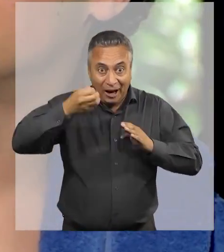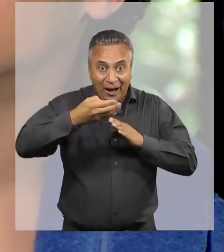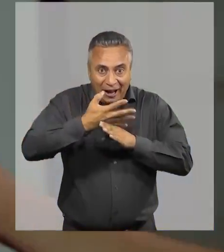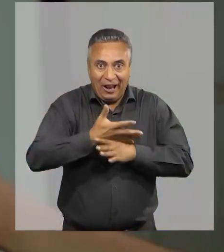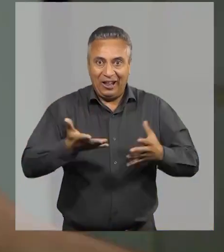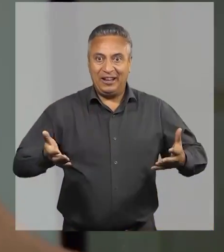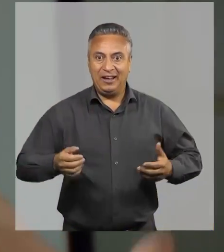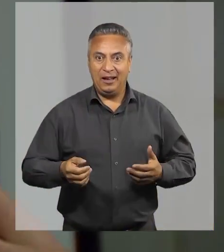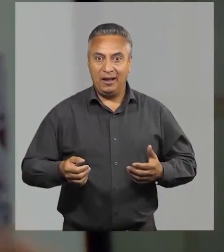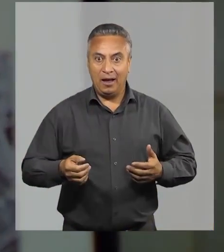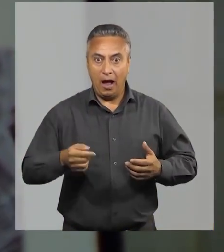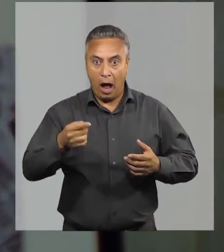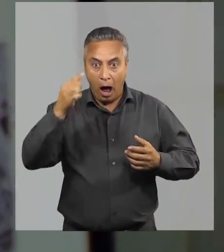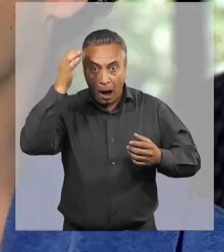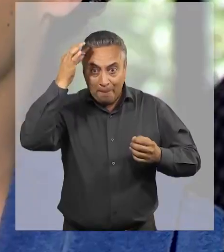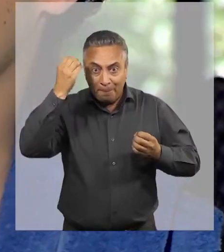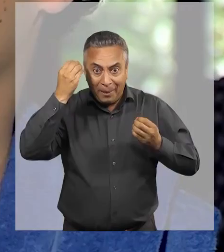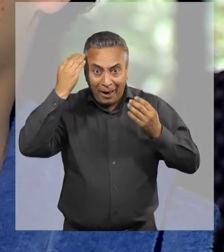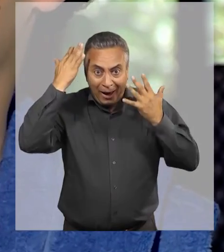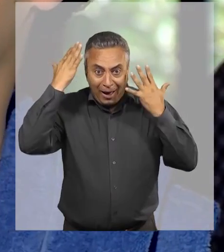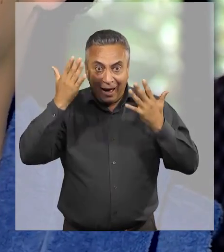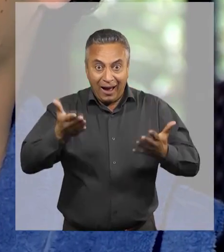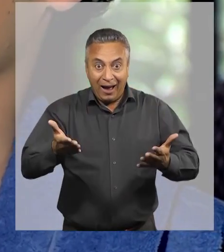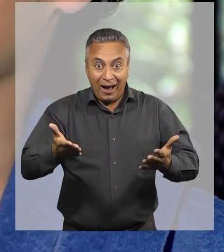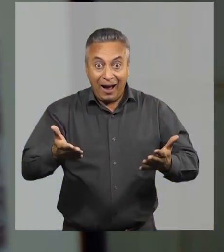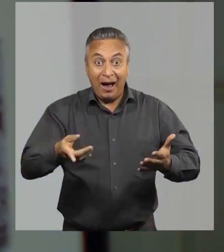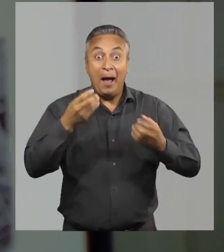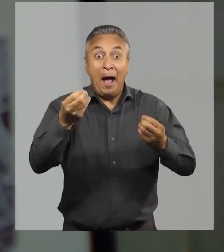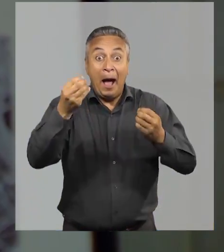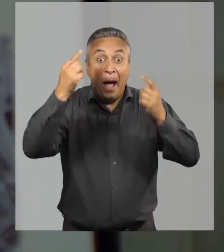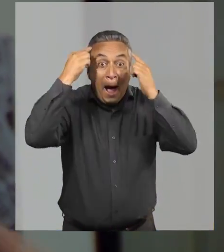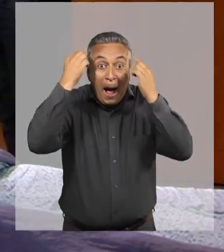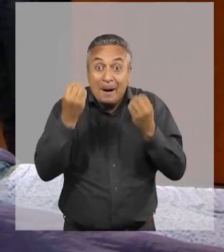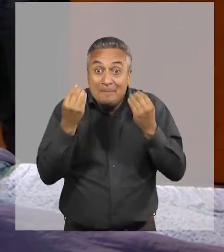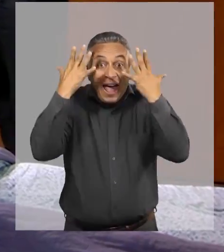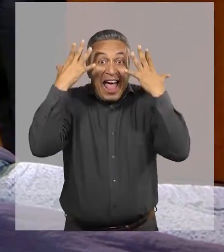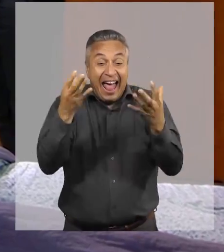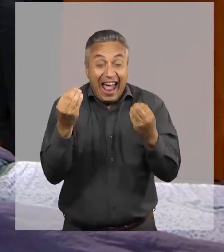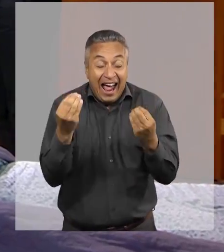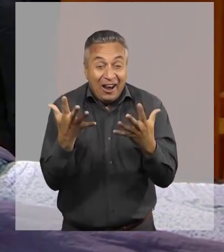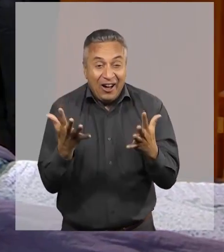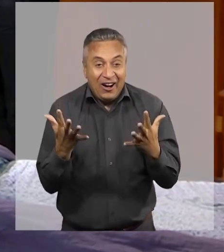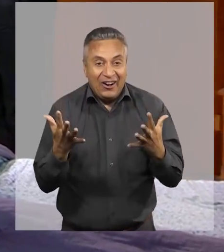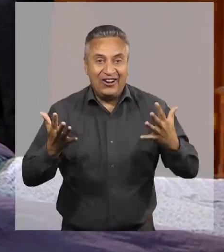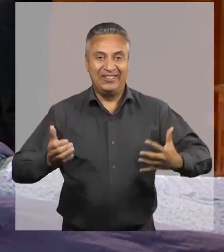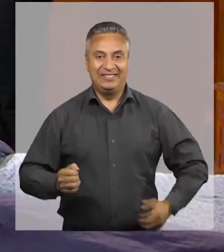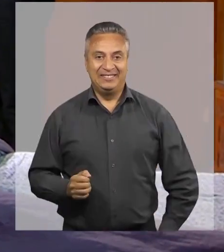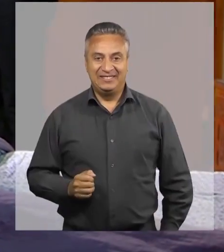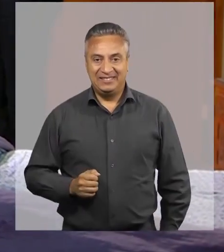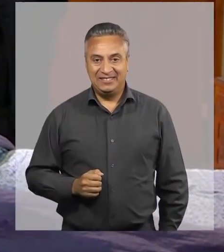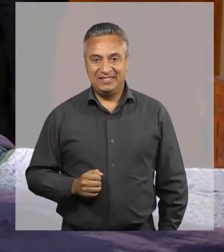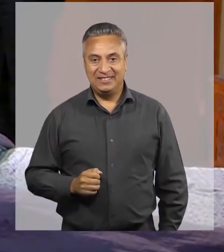Mira. ¿Cómo suena? Me está saliendo pelo. ¿Está saliendo pelo? Sí. ¡Viejo, te está saliendo pelo!